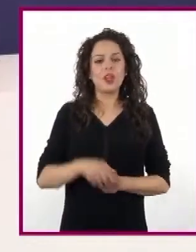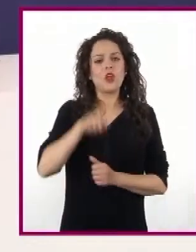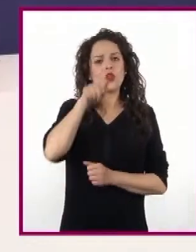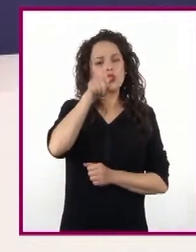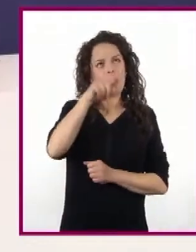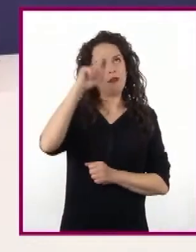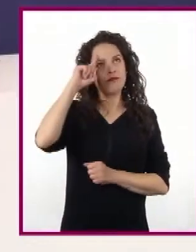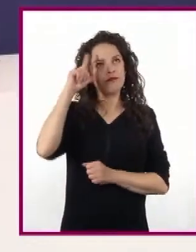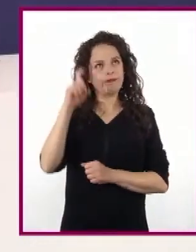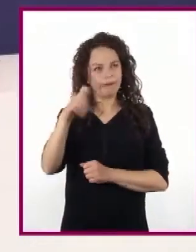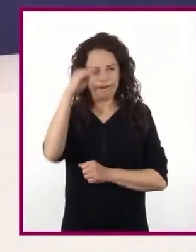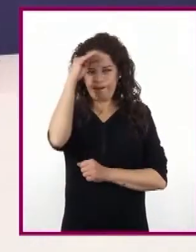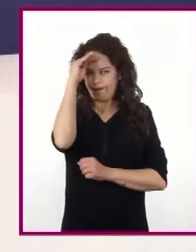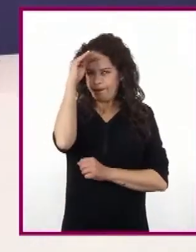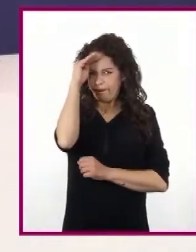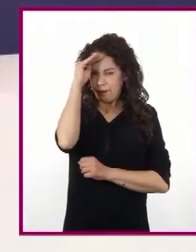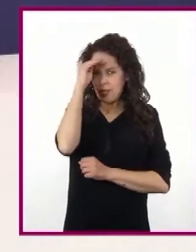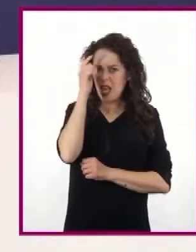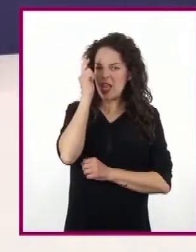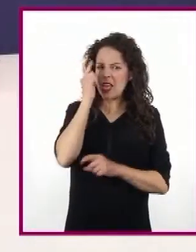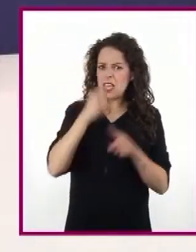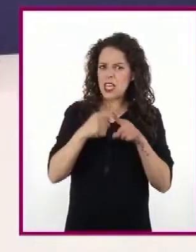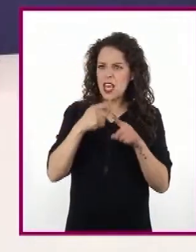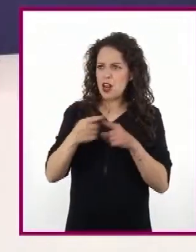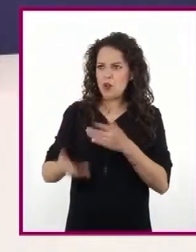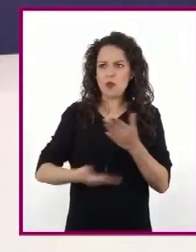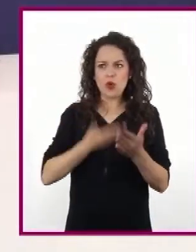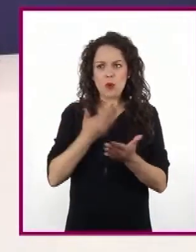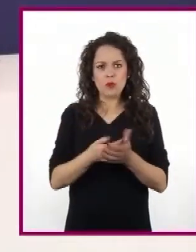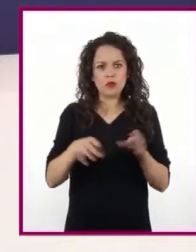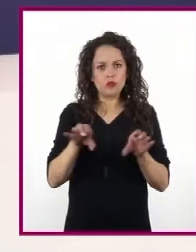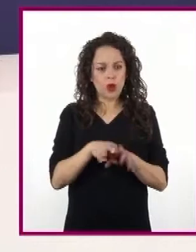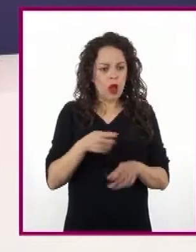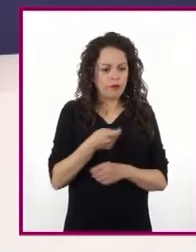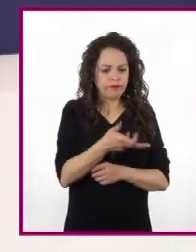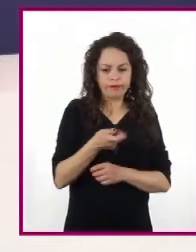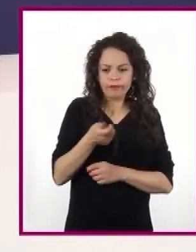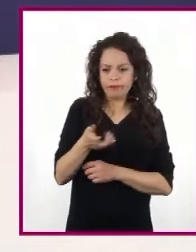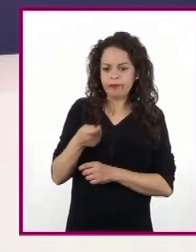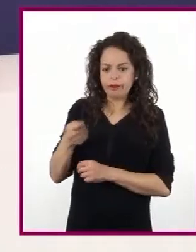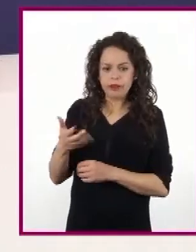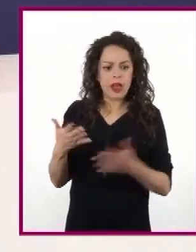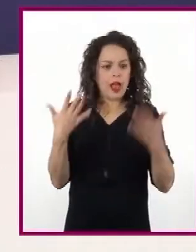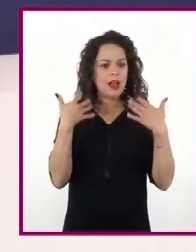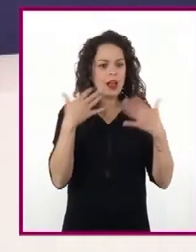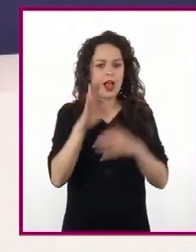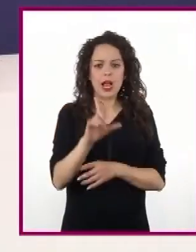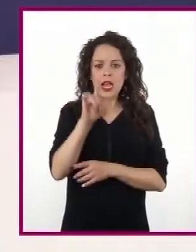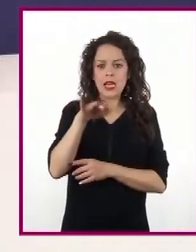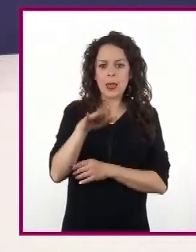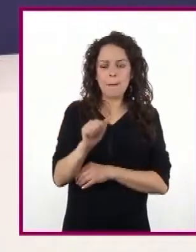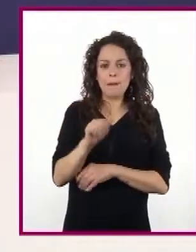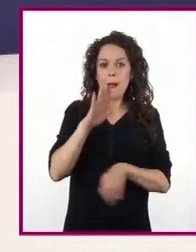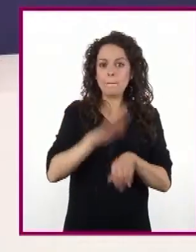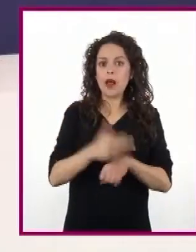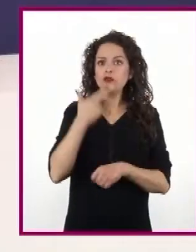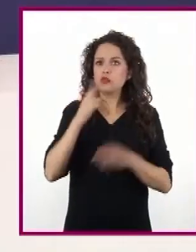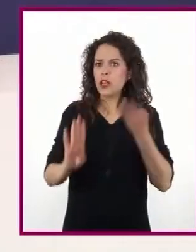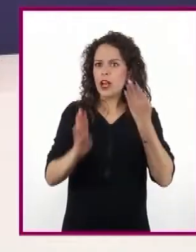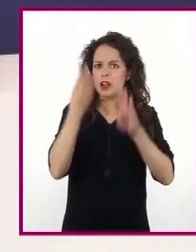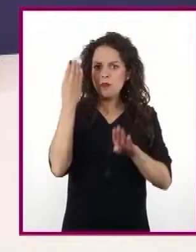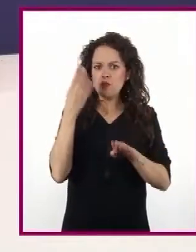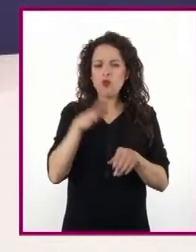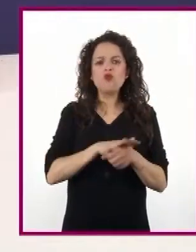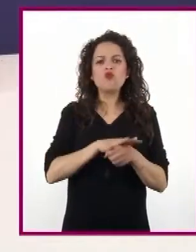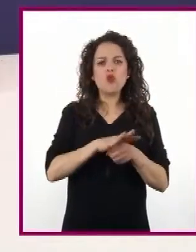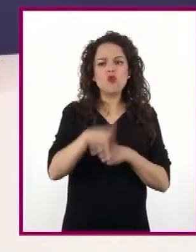preguntado quién propuso la clasificación de climas más usada en el mundo? ¿Y qué criterios utilizó para llevarla a